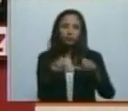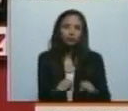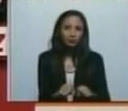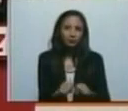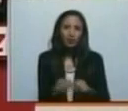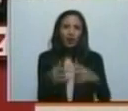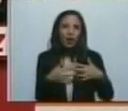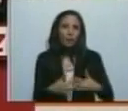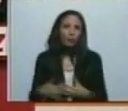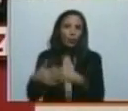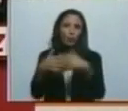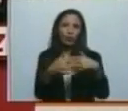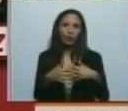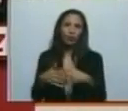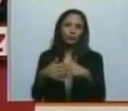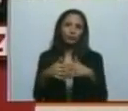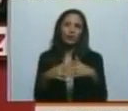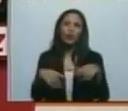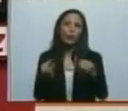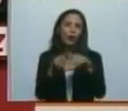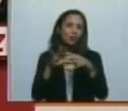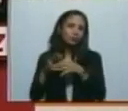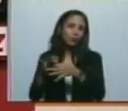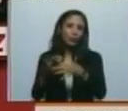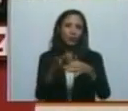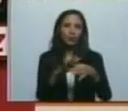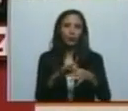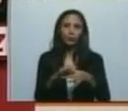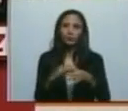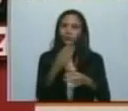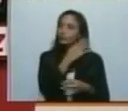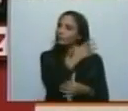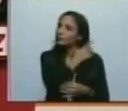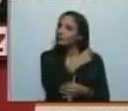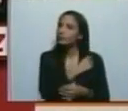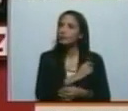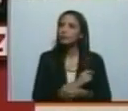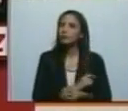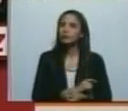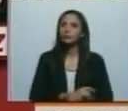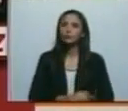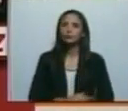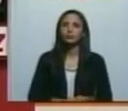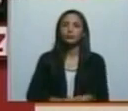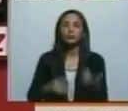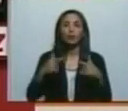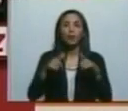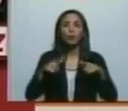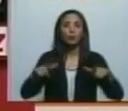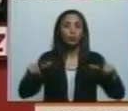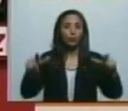el imperialismo, agarrados a la mano. Bueno, ocurrió ese hecho, fueron ubicados en un sitio.